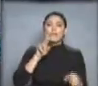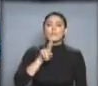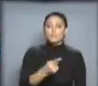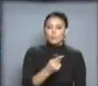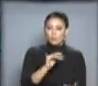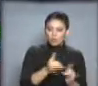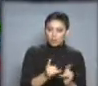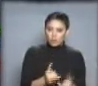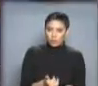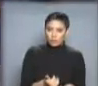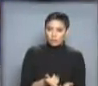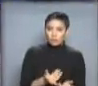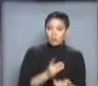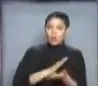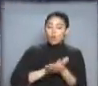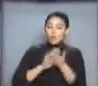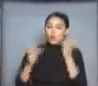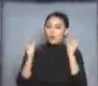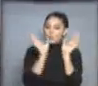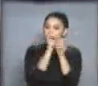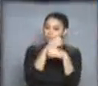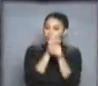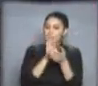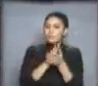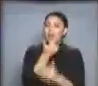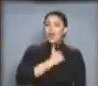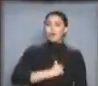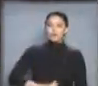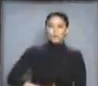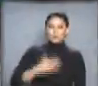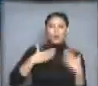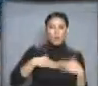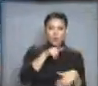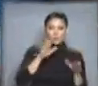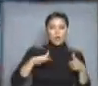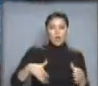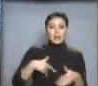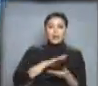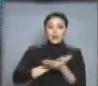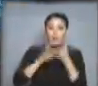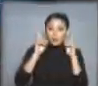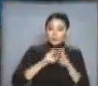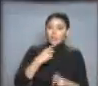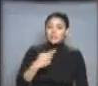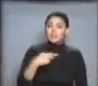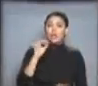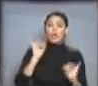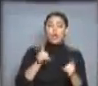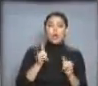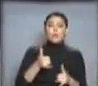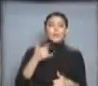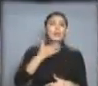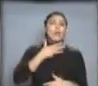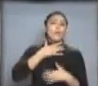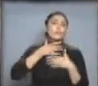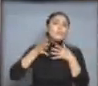de la joven un nuevo estudio complementario a la autopsia hecha sobre el cuerpo de ángeles ruson confirmó que la joven sufrió una compresión en el